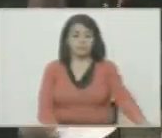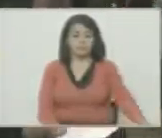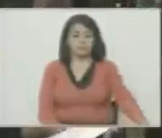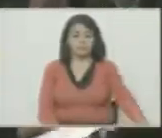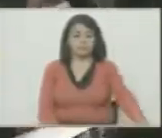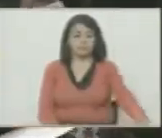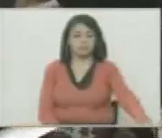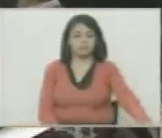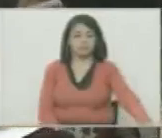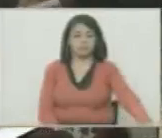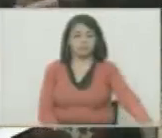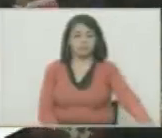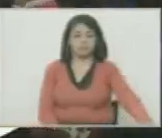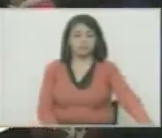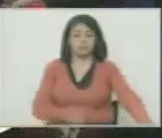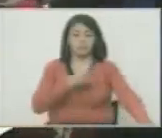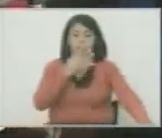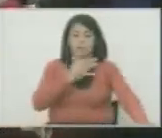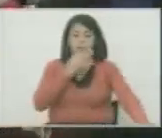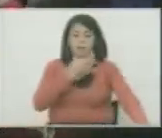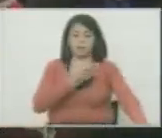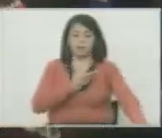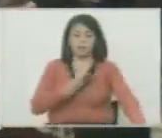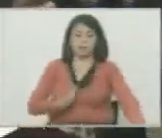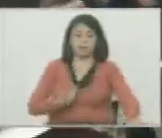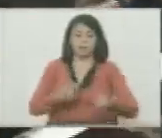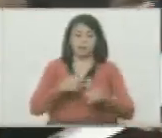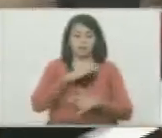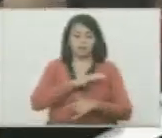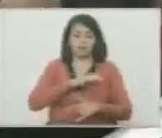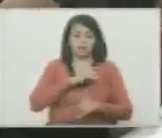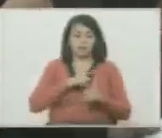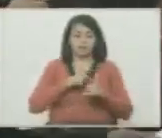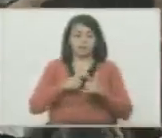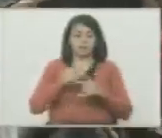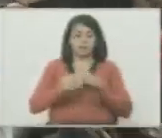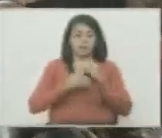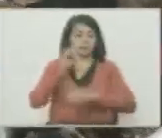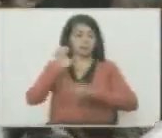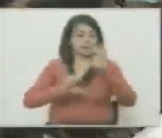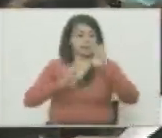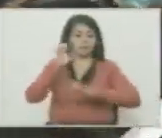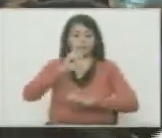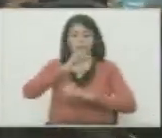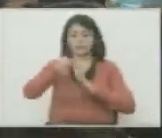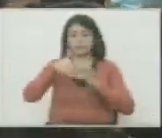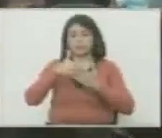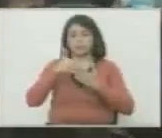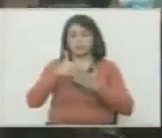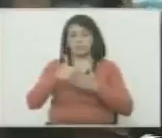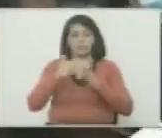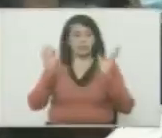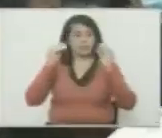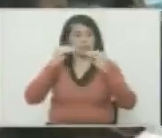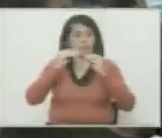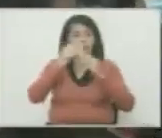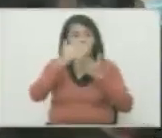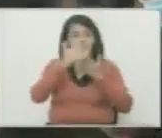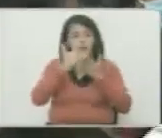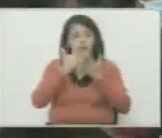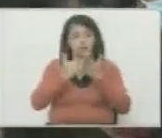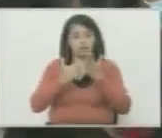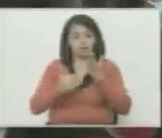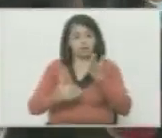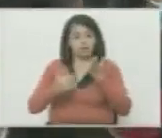Diputado Gil. Buenas tardes, presidente. Esta comisión ha revisado todo lo concerniente a